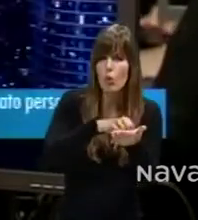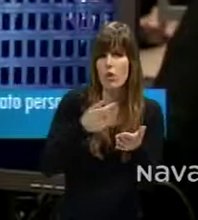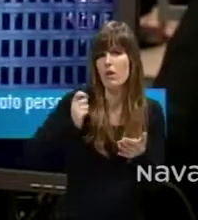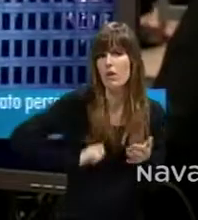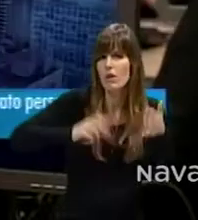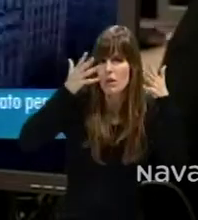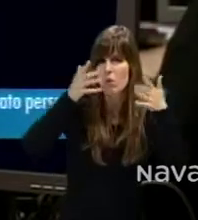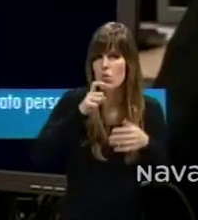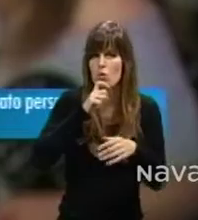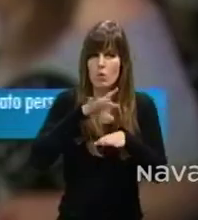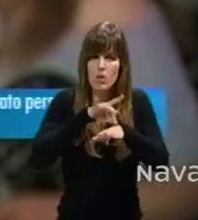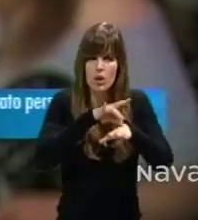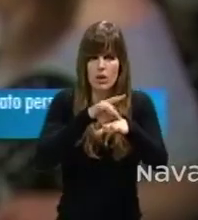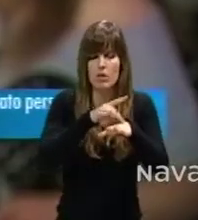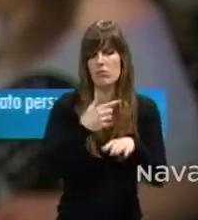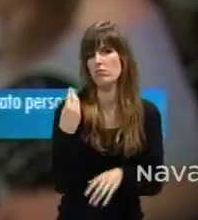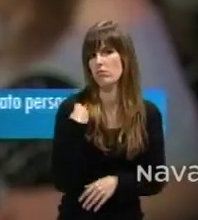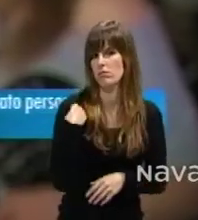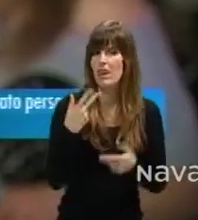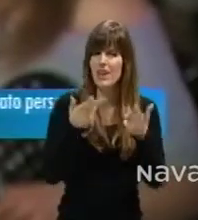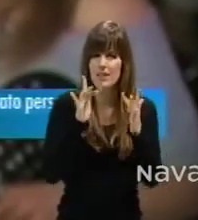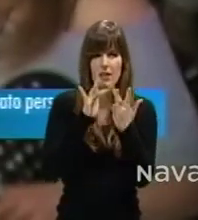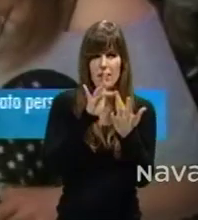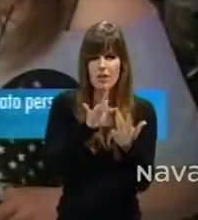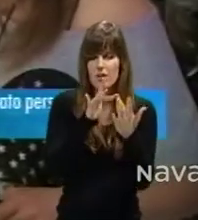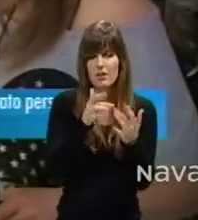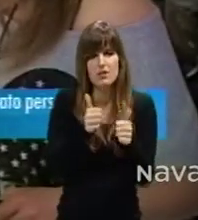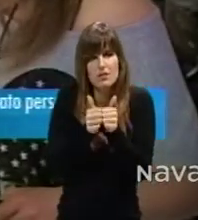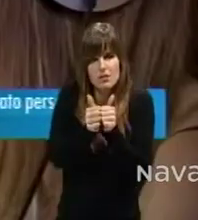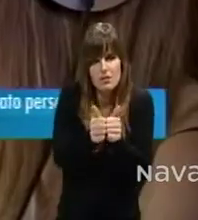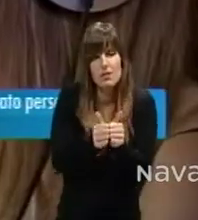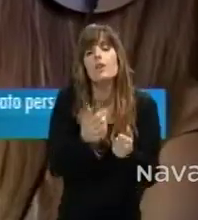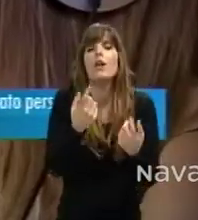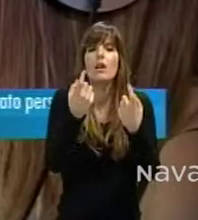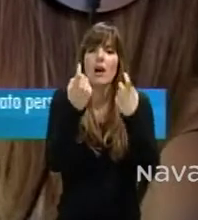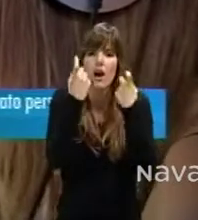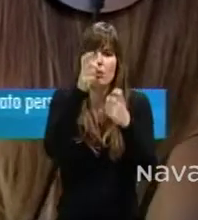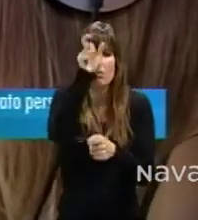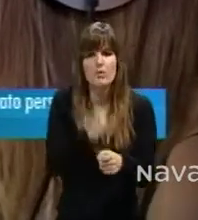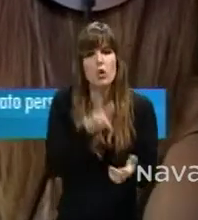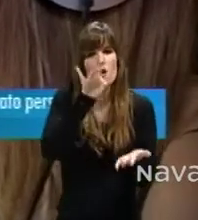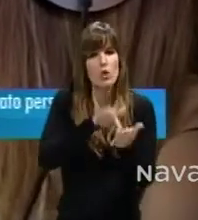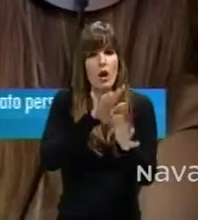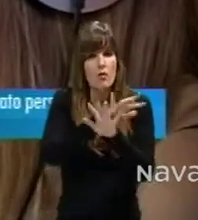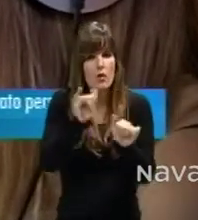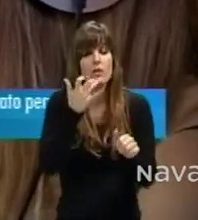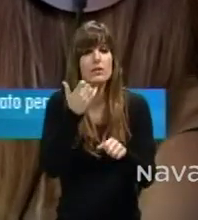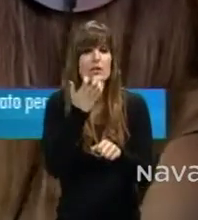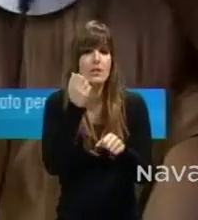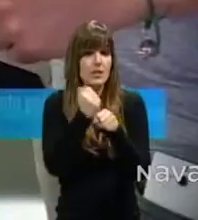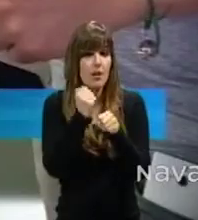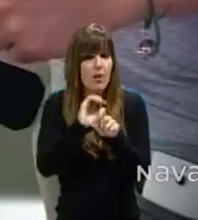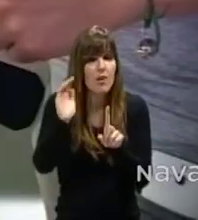gratuita y constante por parte del centro. Queremos acompañar al alumno tanto en el mejor de los casos, que si está trabajando en una